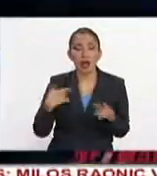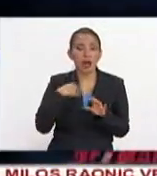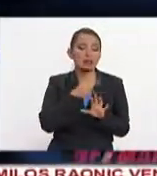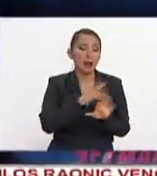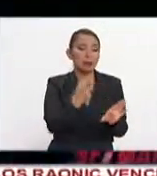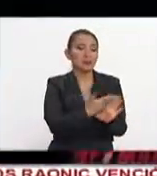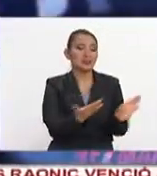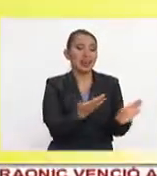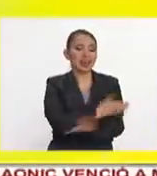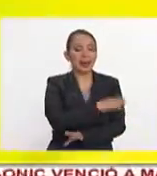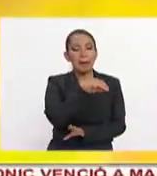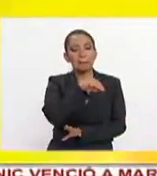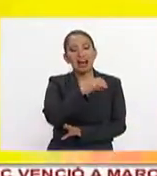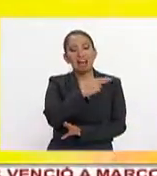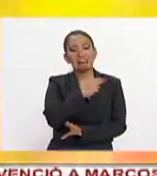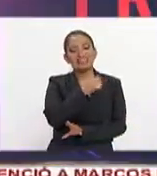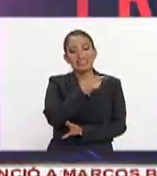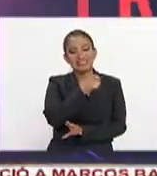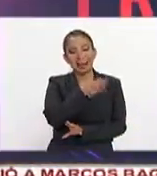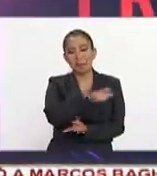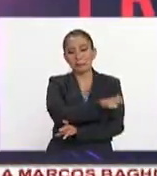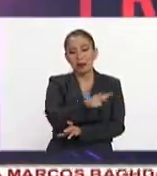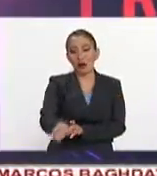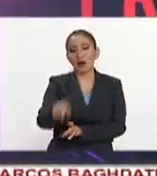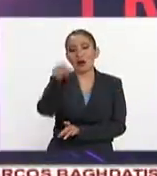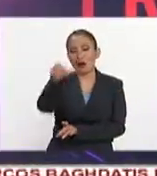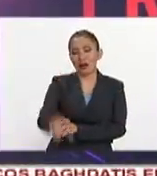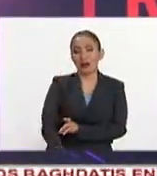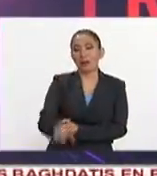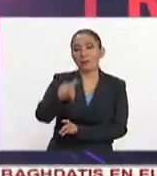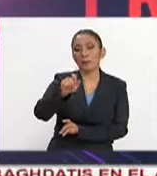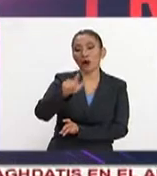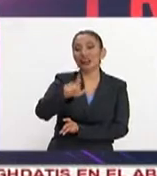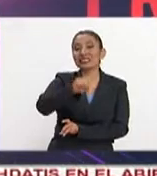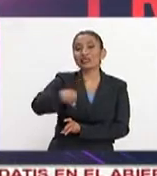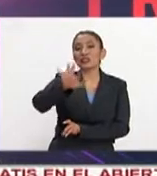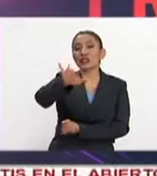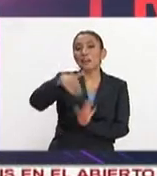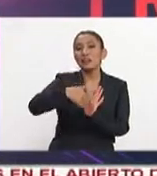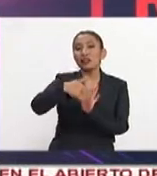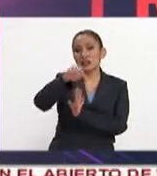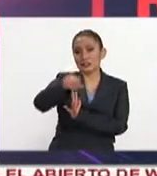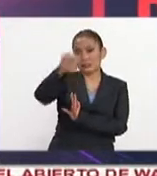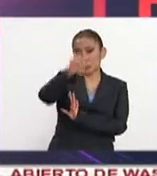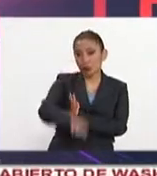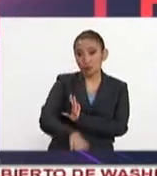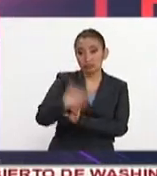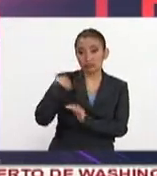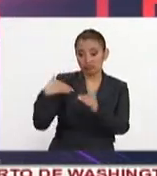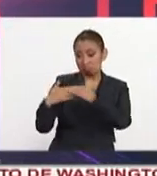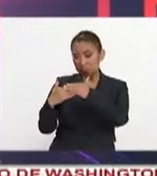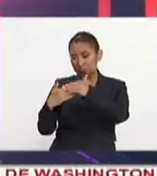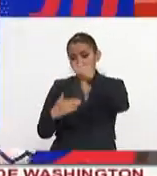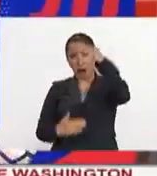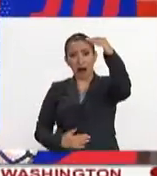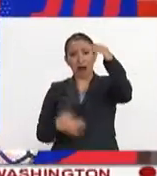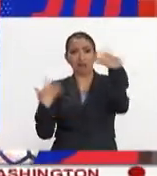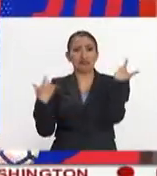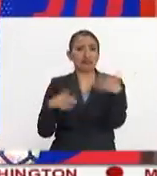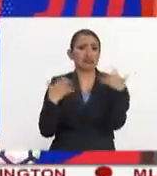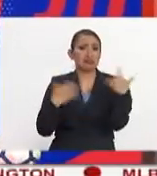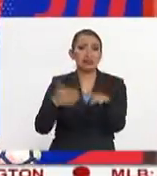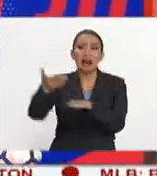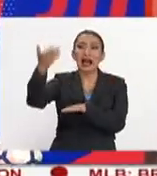queda lo que el Manchester United pagó por Paul Pogba, de 105 millones de euros. Lejos, muy lejos,